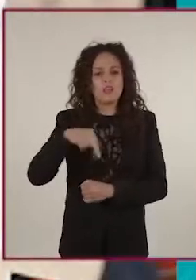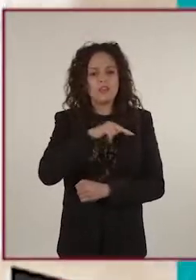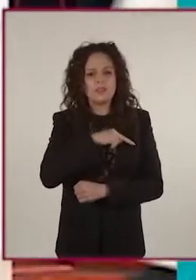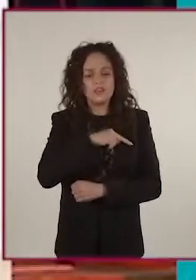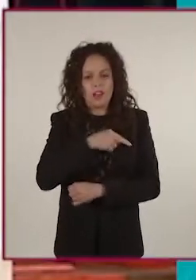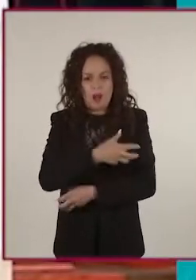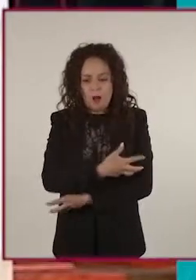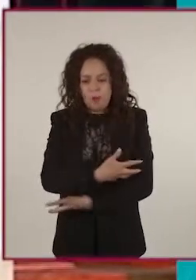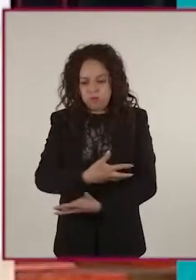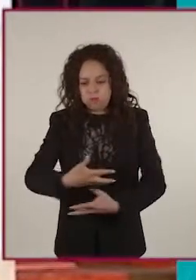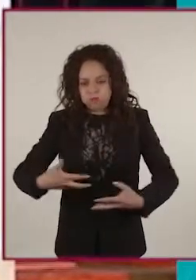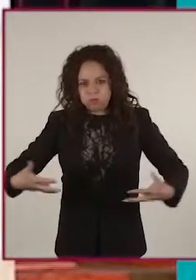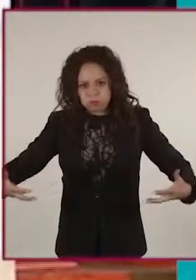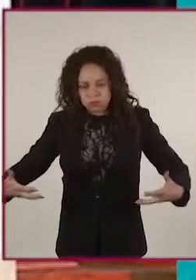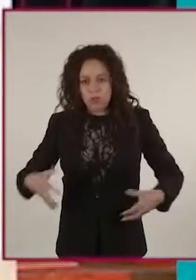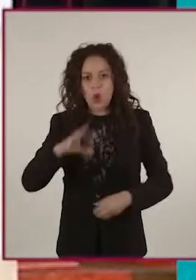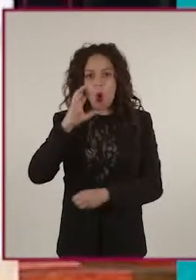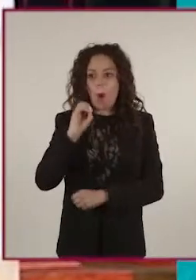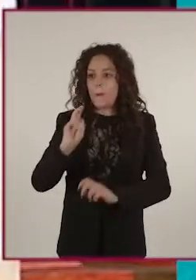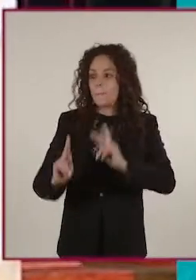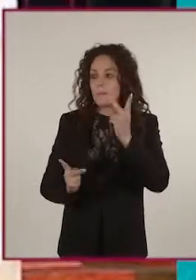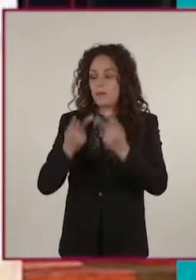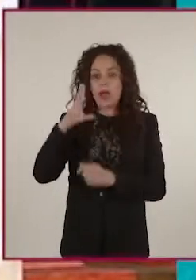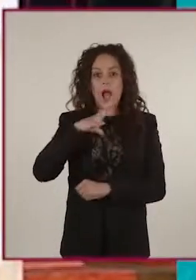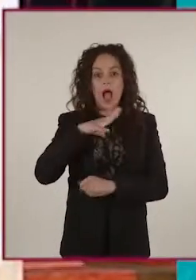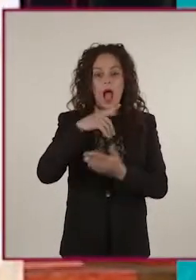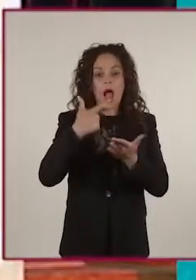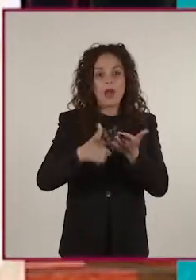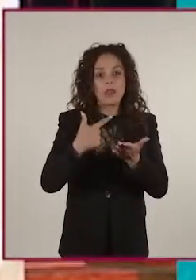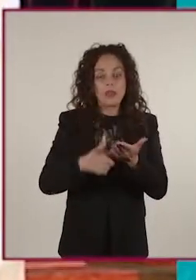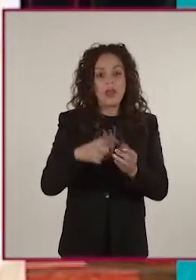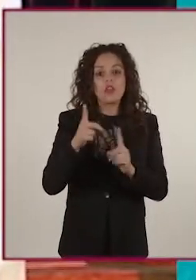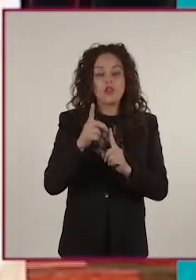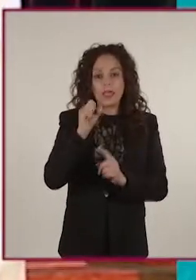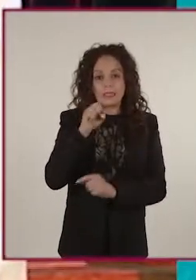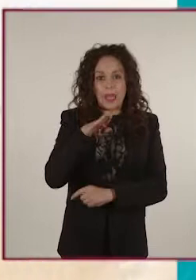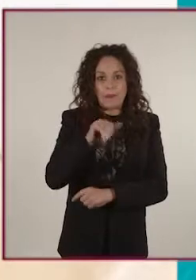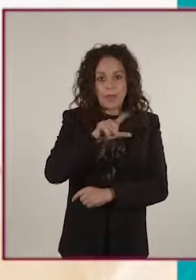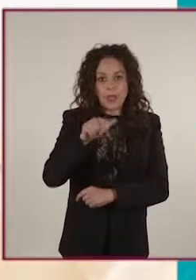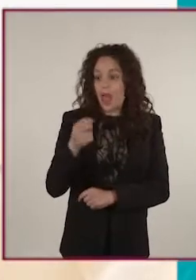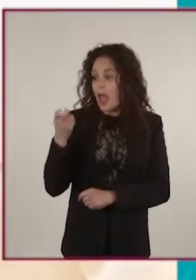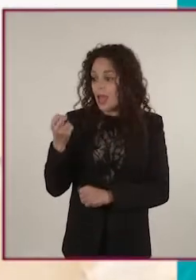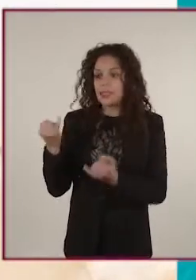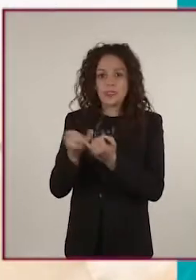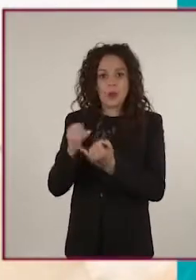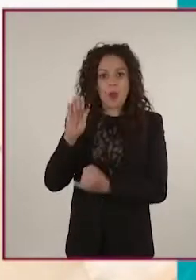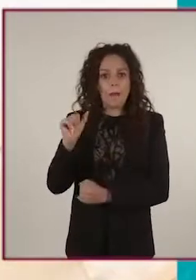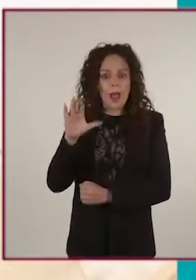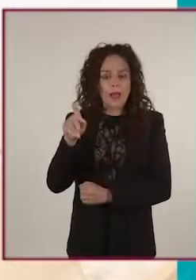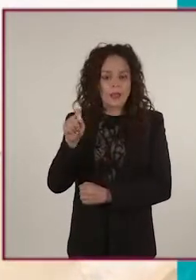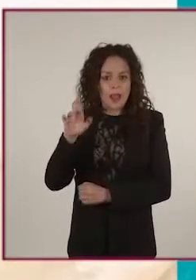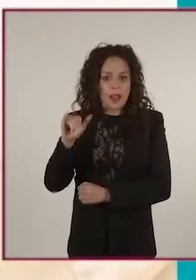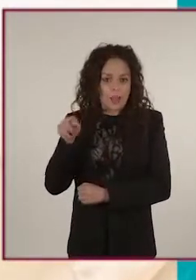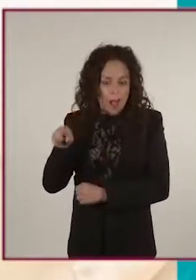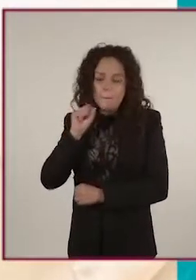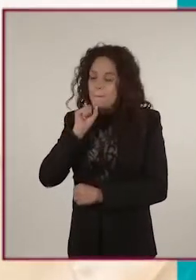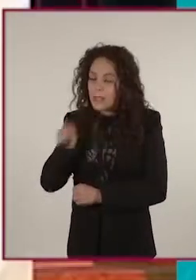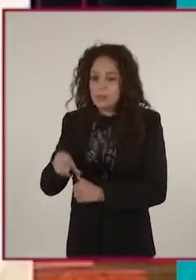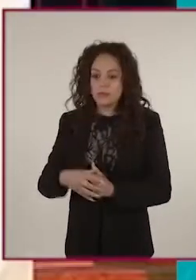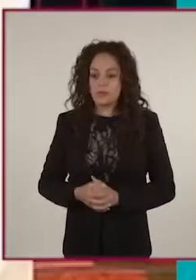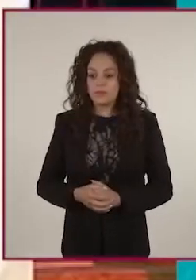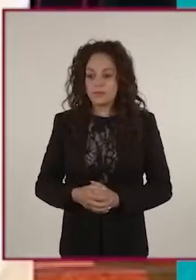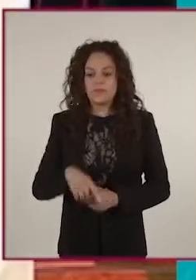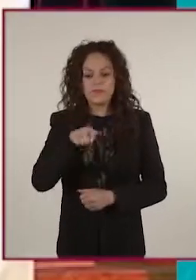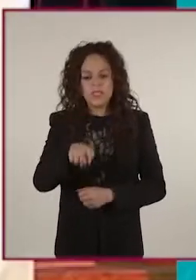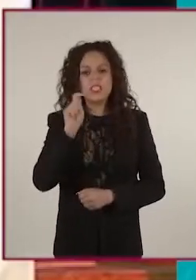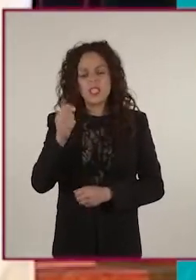que las plantas acumulan aceites en sus semillas, las bacterias estas acumulan el poliéster. ¿Y esta bacteria de qué se alimenta? Se